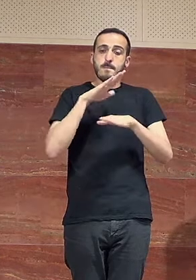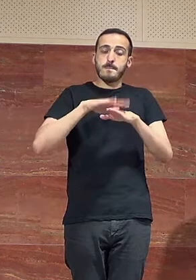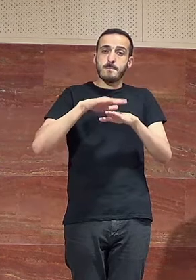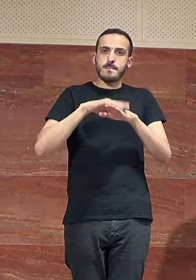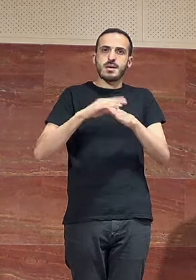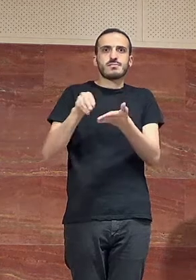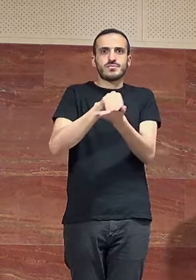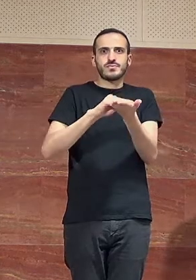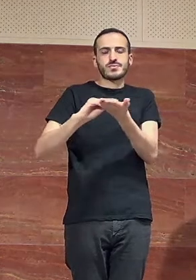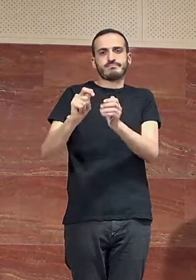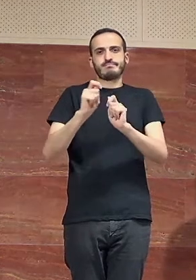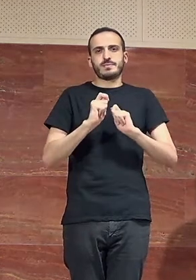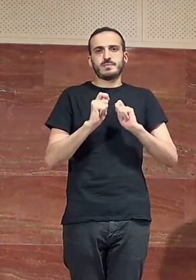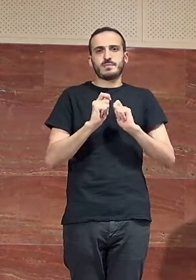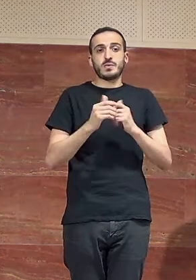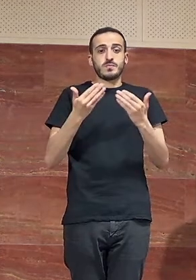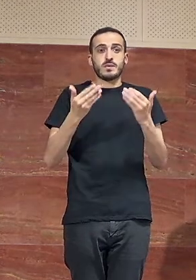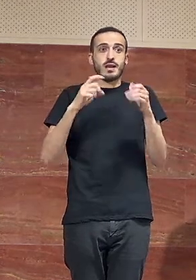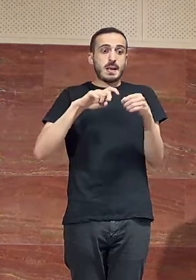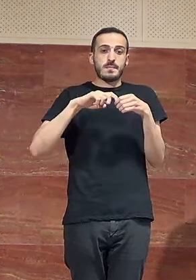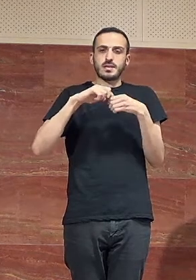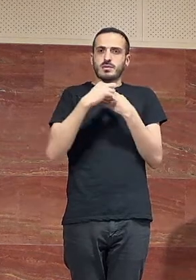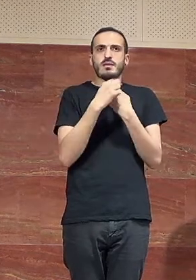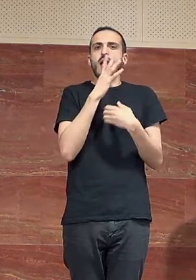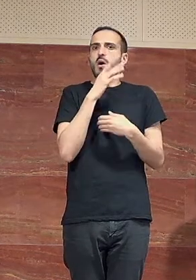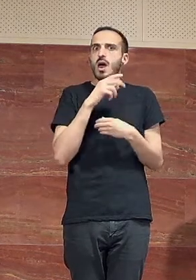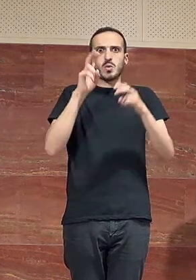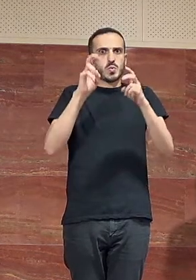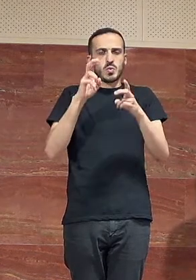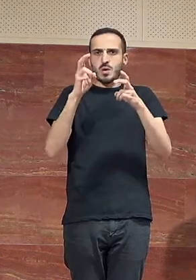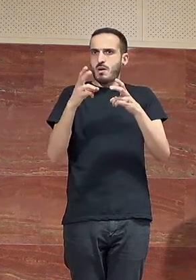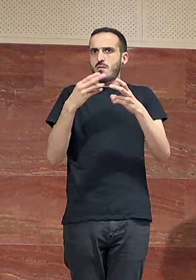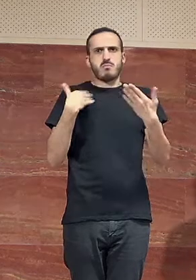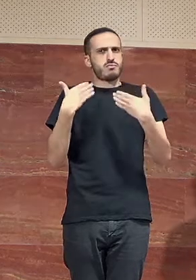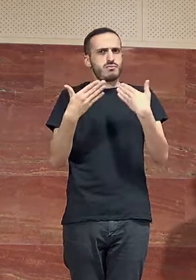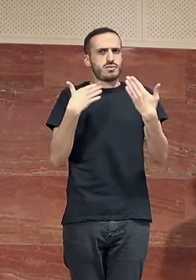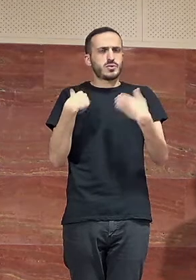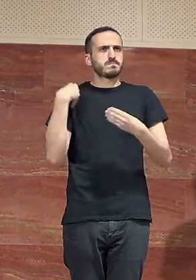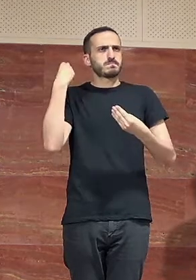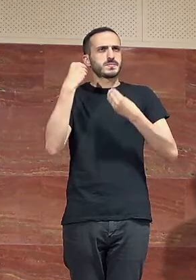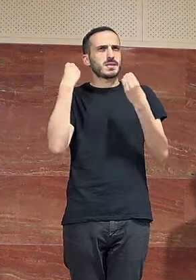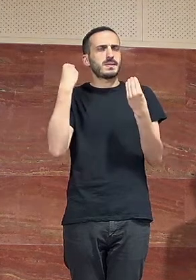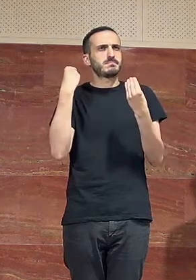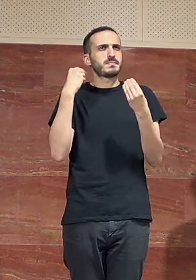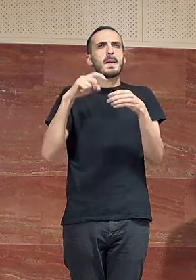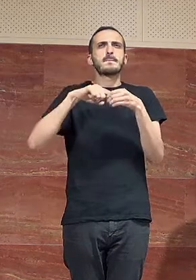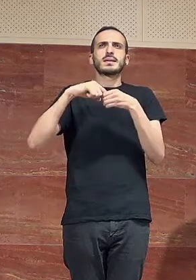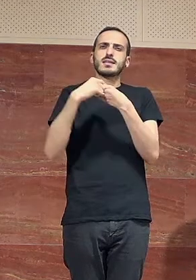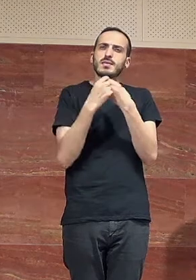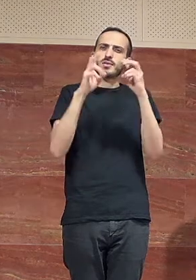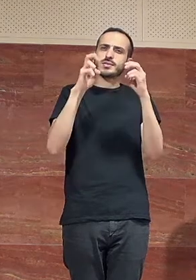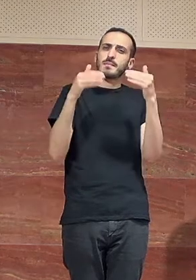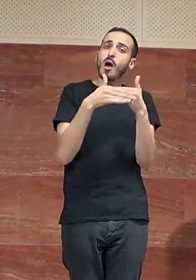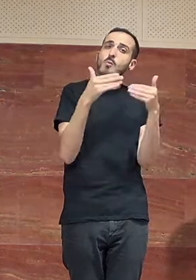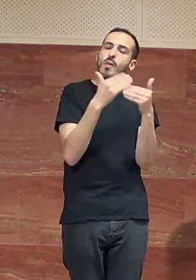digamos que esto de la participación, que ahora se está hablando tanto, yo quería ver si era una cuestión de una moda solamente o si tenía que ver